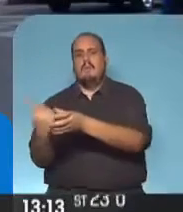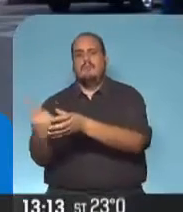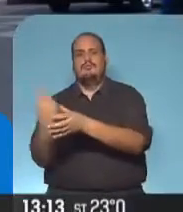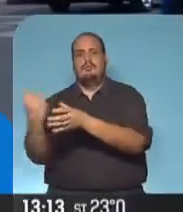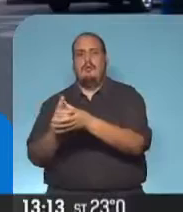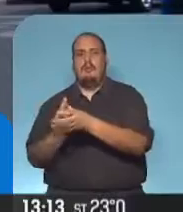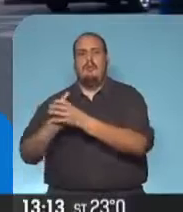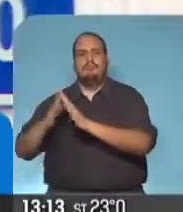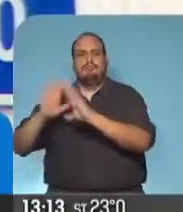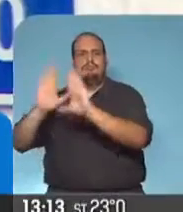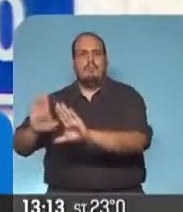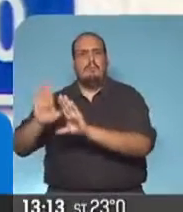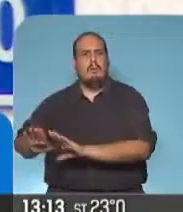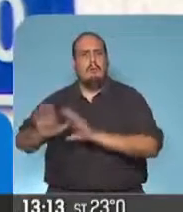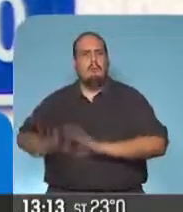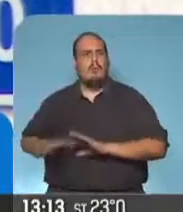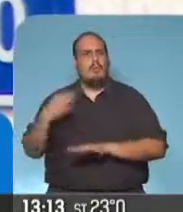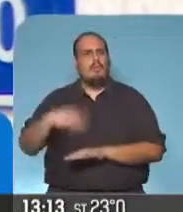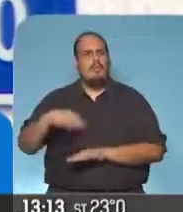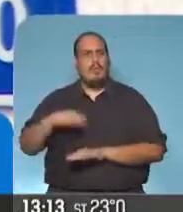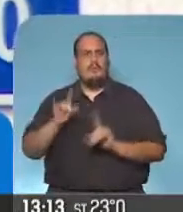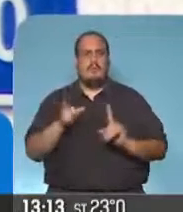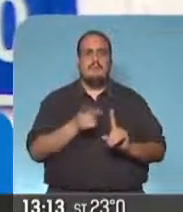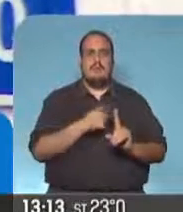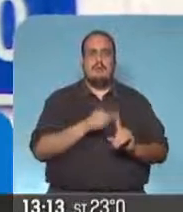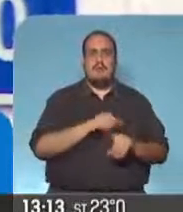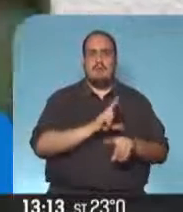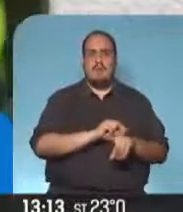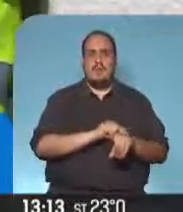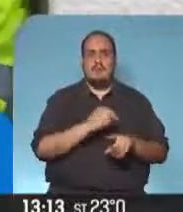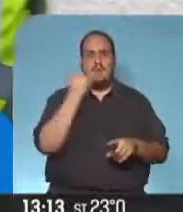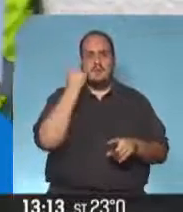que pudieron estar en contacto con el caso confirmado.